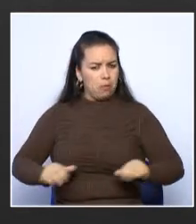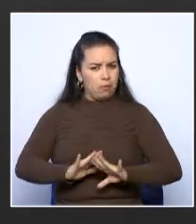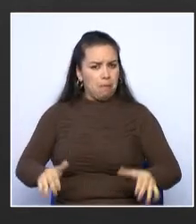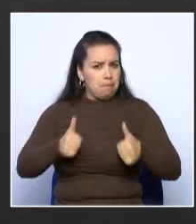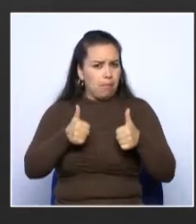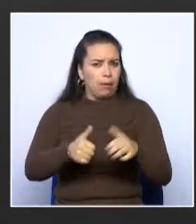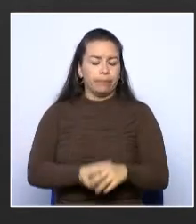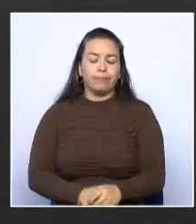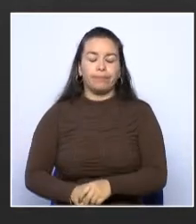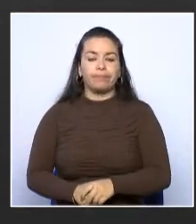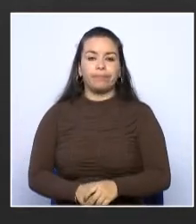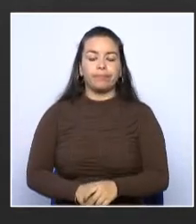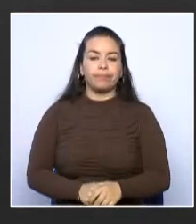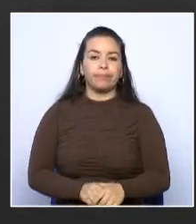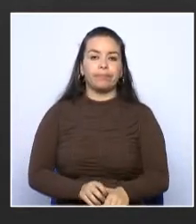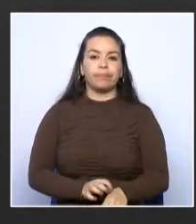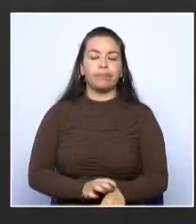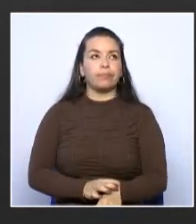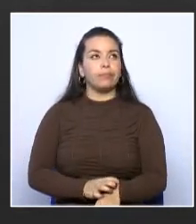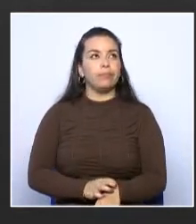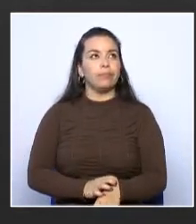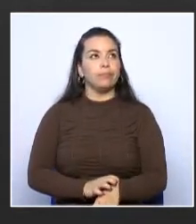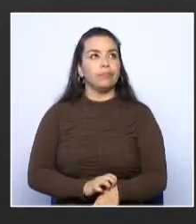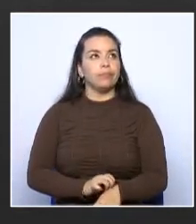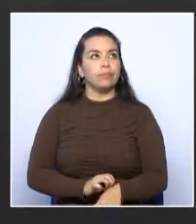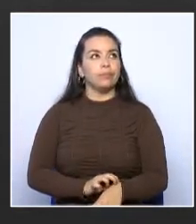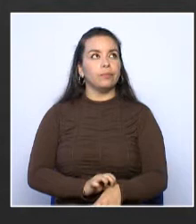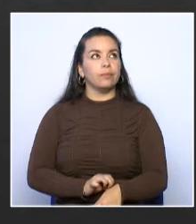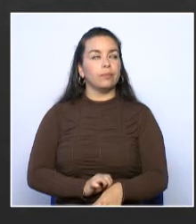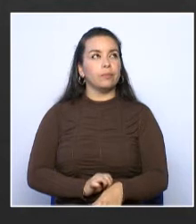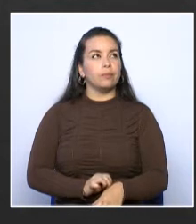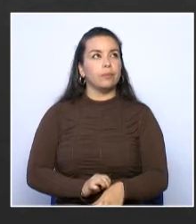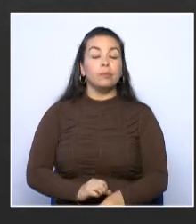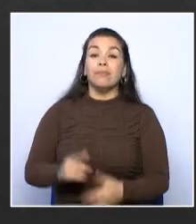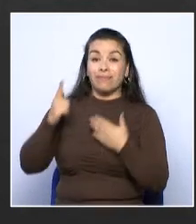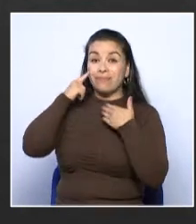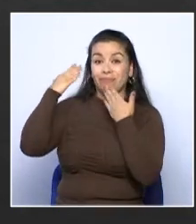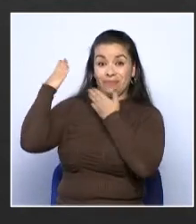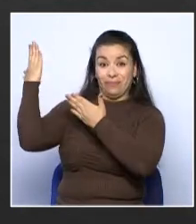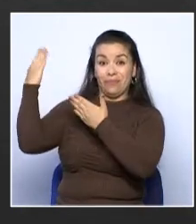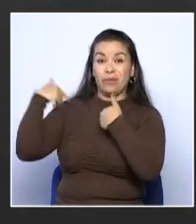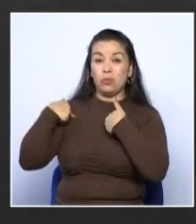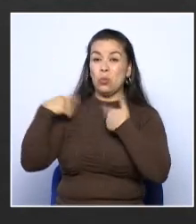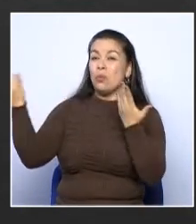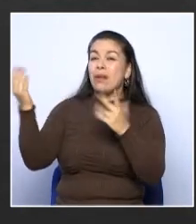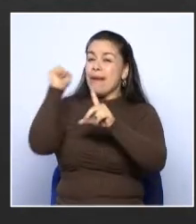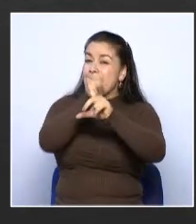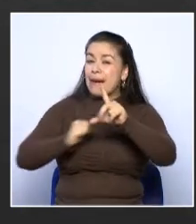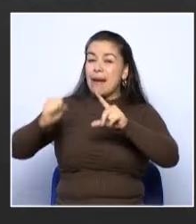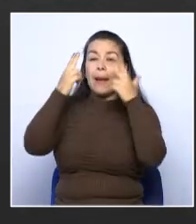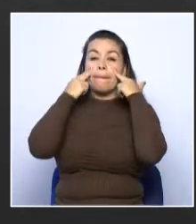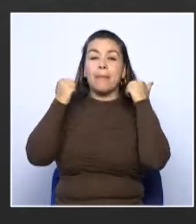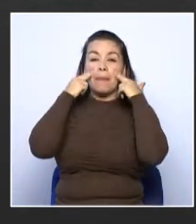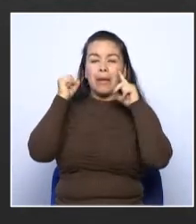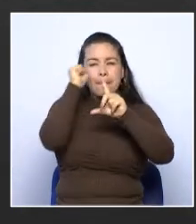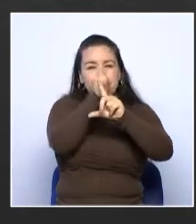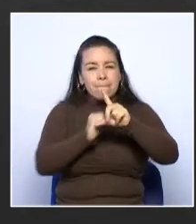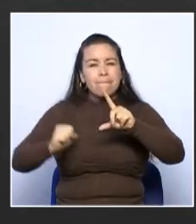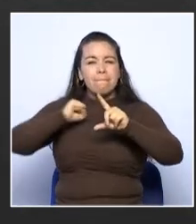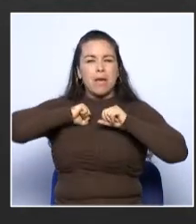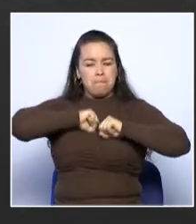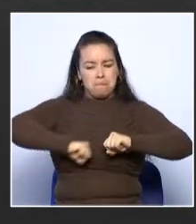sintomatología. Ahí está, doctora, casualmente las imágenes de ecografía de mama, sí. que en esto hay